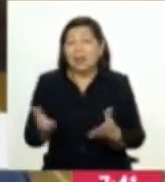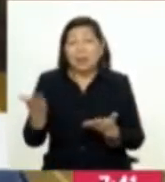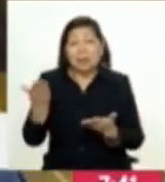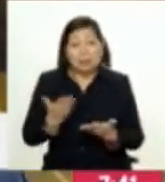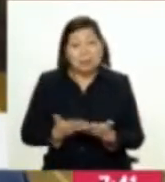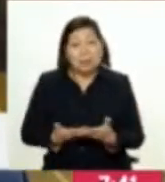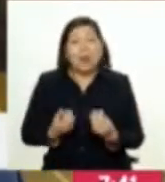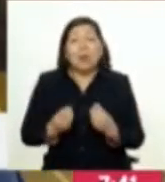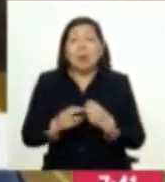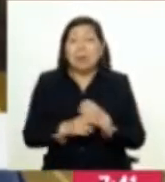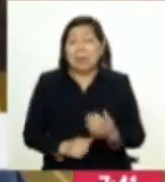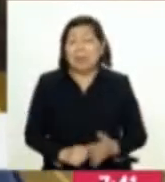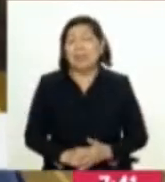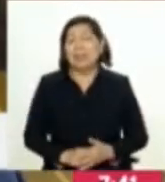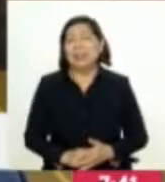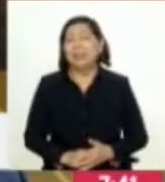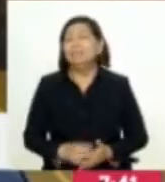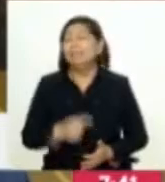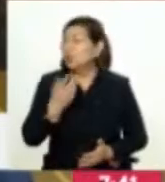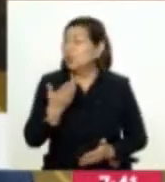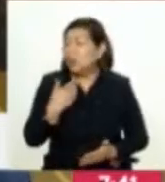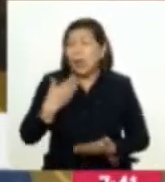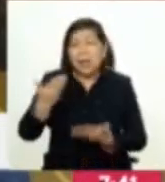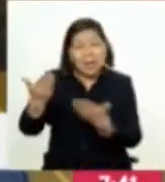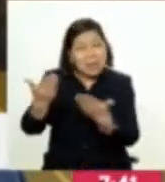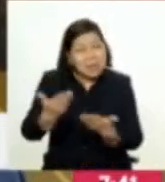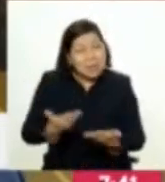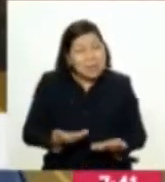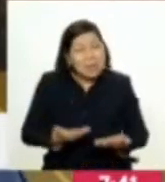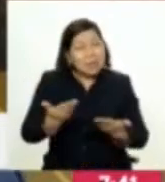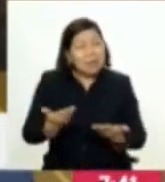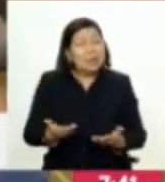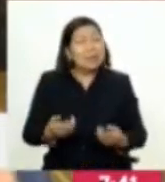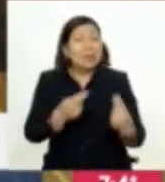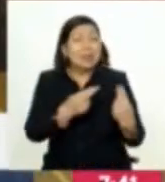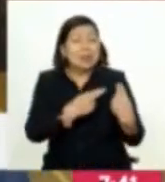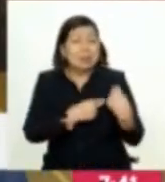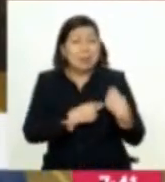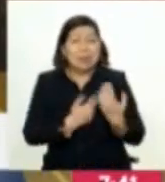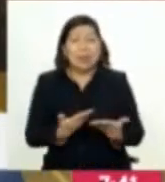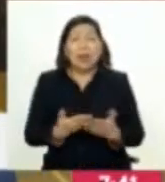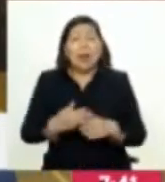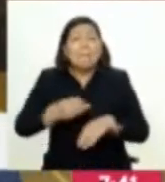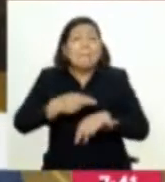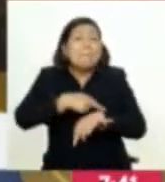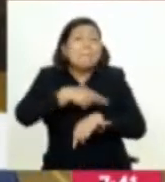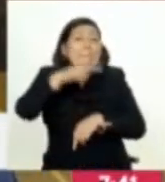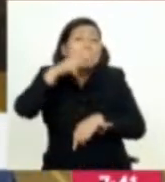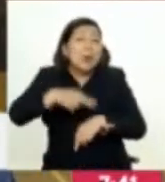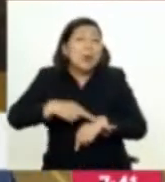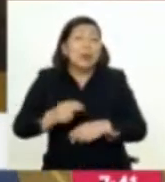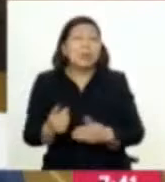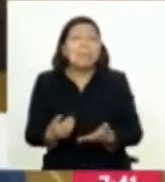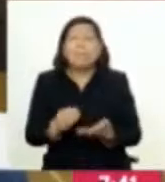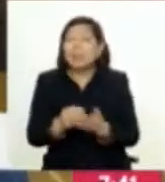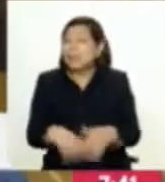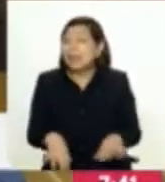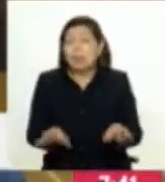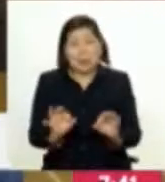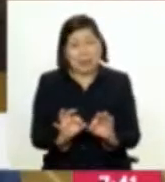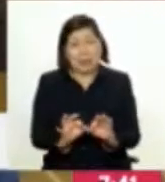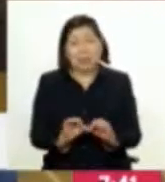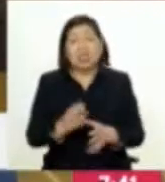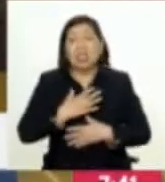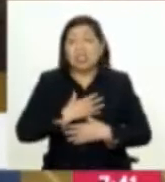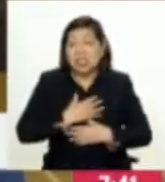un mapa como país. Yo realmente invito a que hagamos ese compromiso desde las regiones, de esas prioridades que tienen que ver